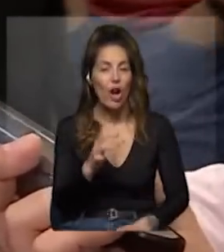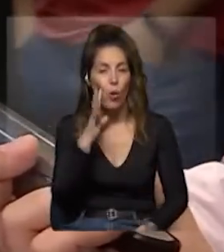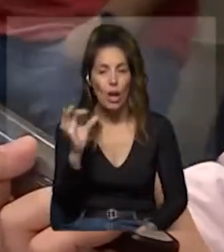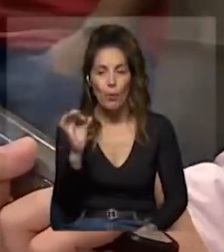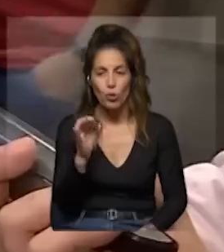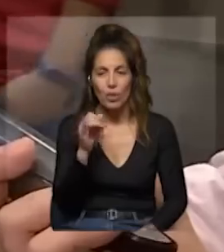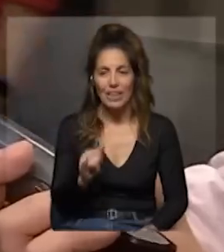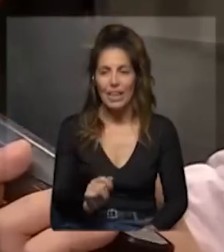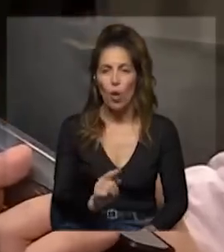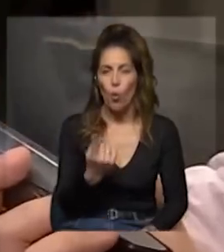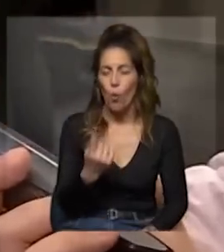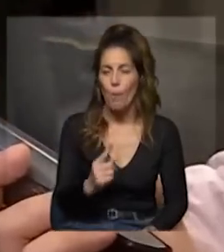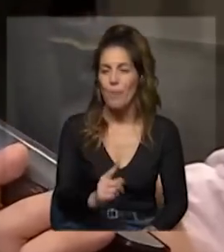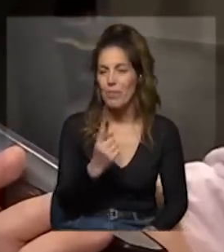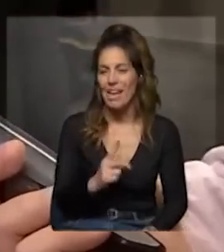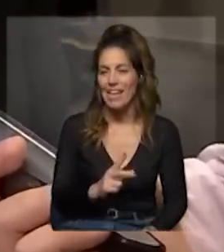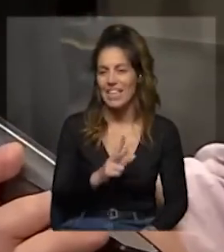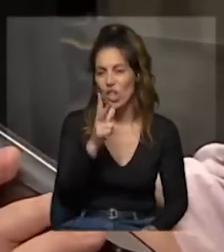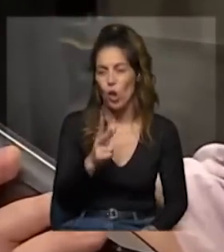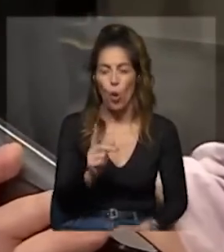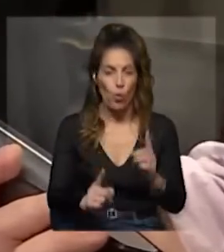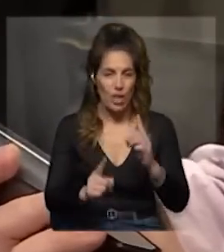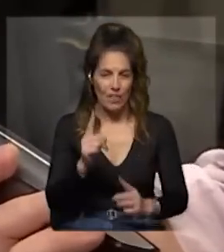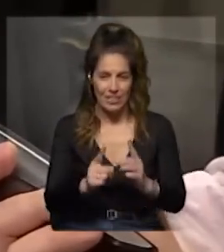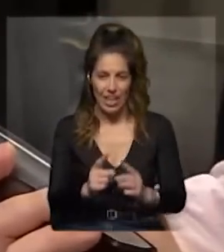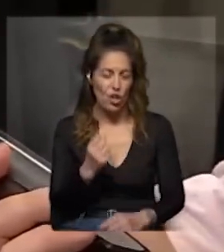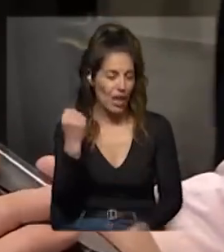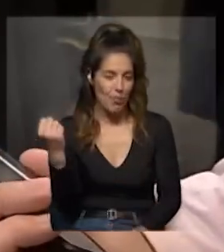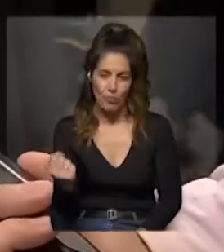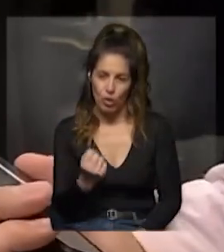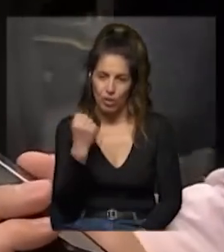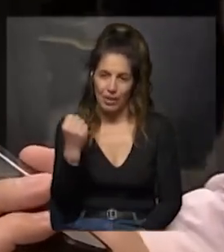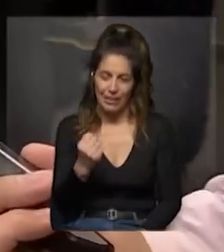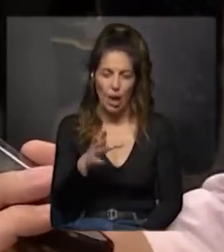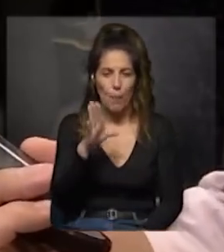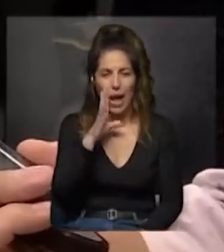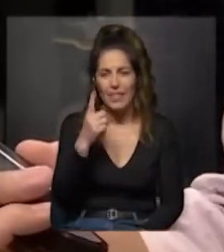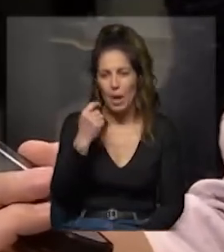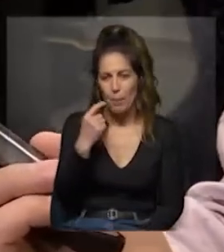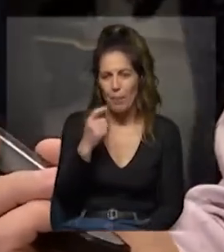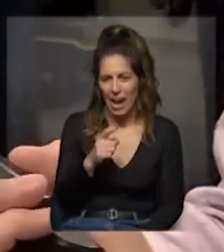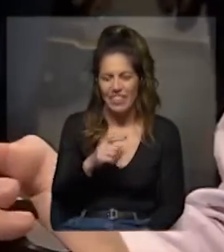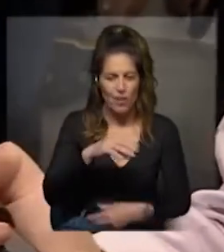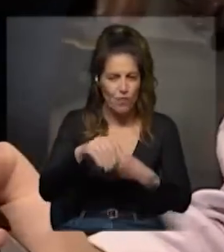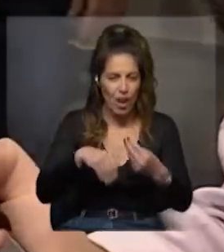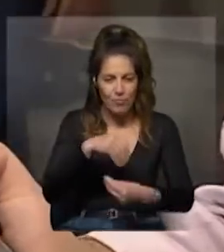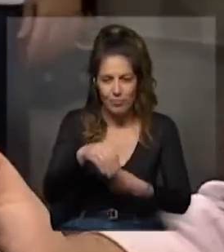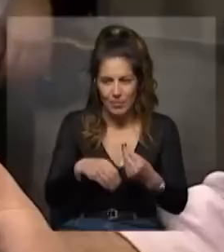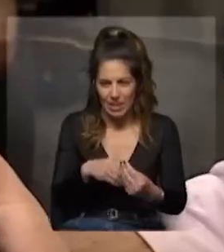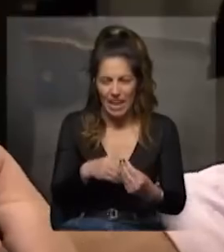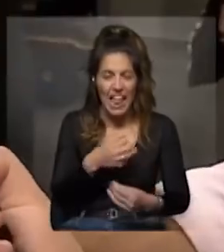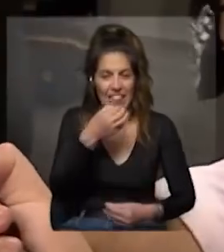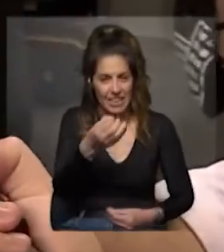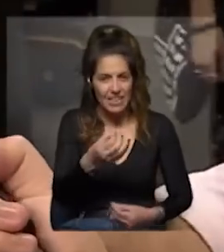tener un primer universitario en la familia Qué importante para los padres las mamás para las familias decir